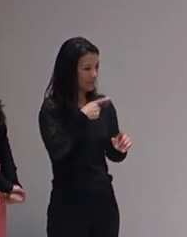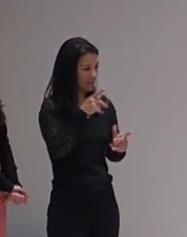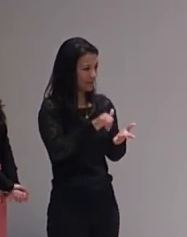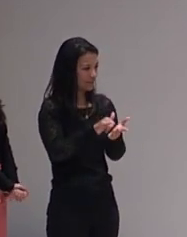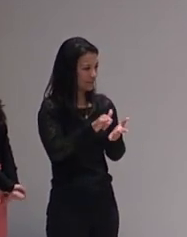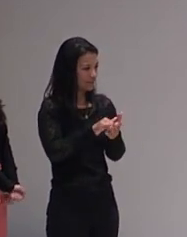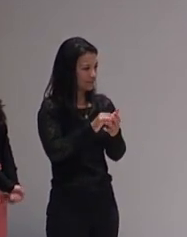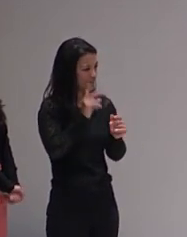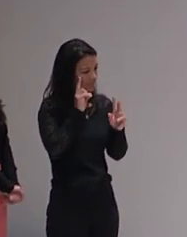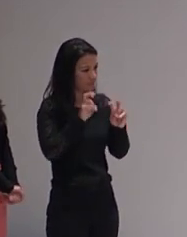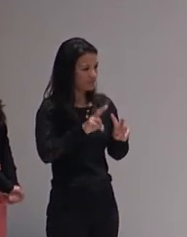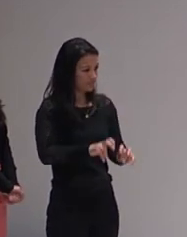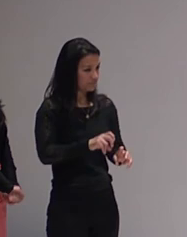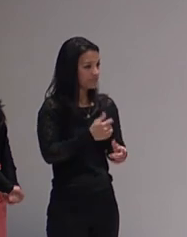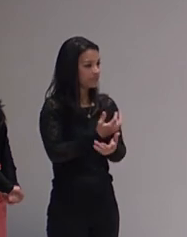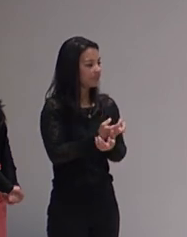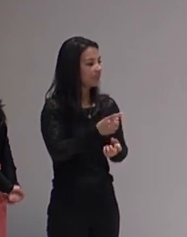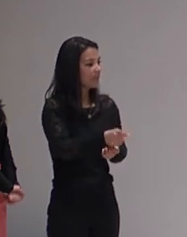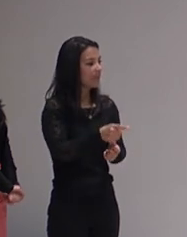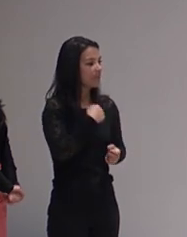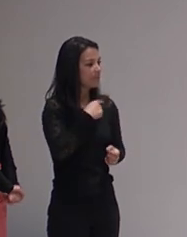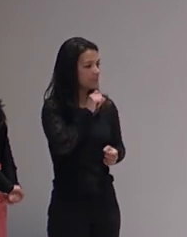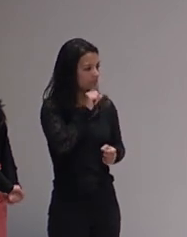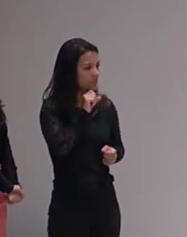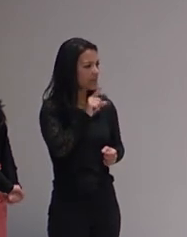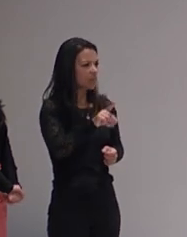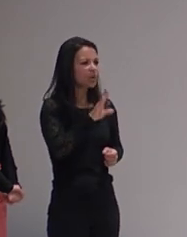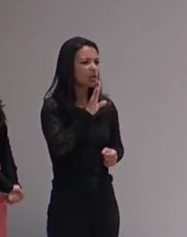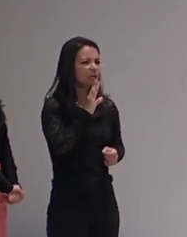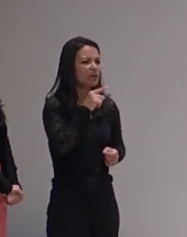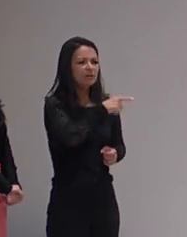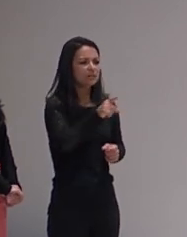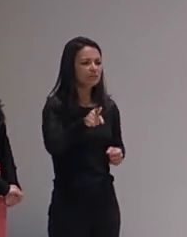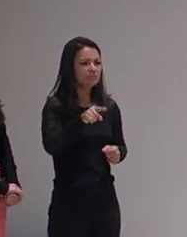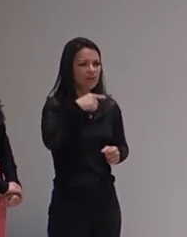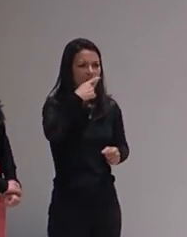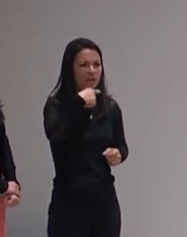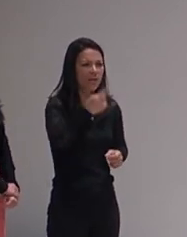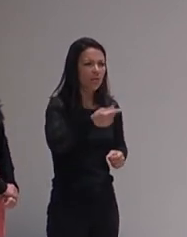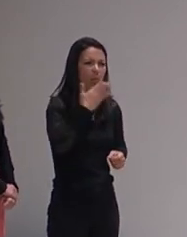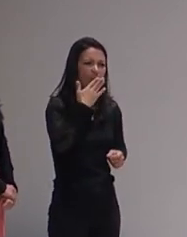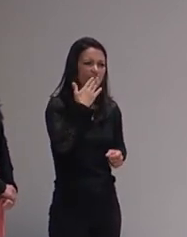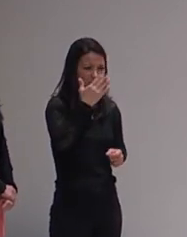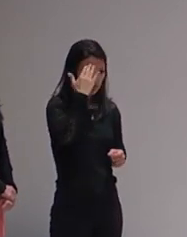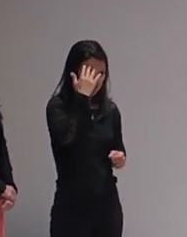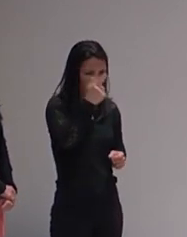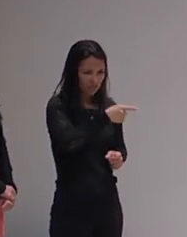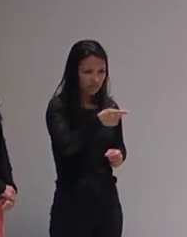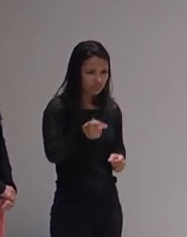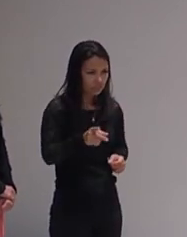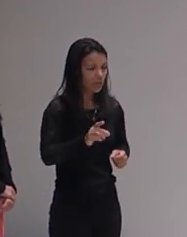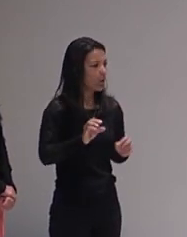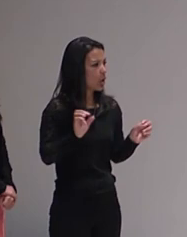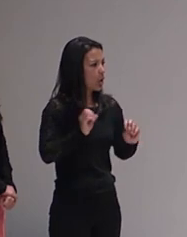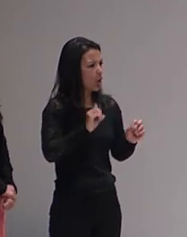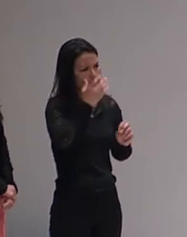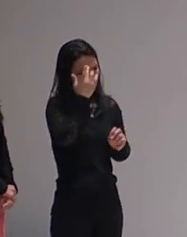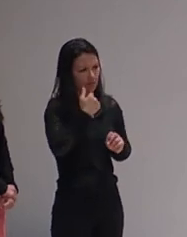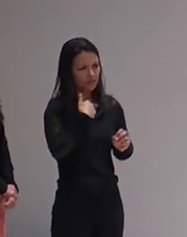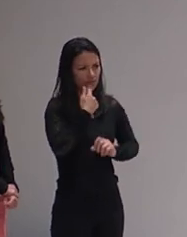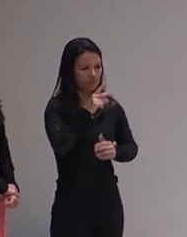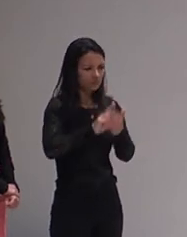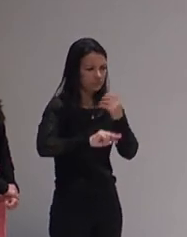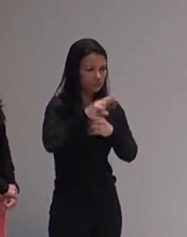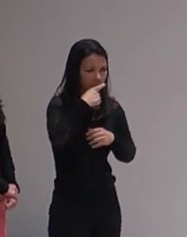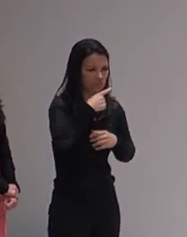antropología. ¿Quién de ustedes habla una lengua indígena? ¿Por qué nosotros llamamos bilingüismo